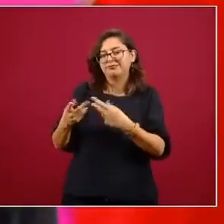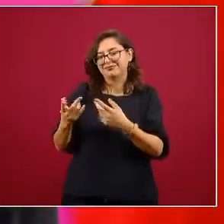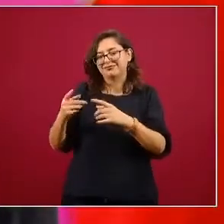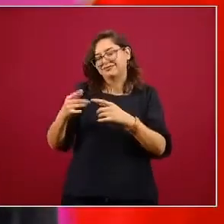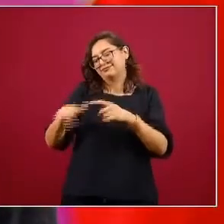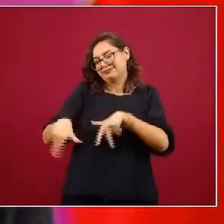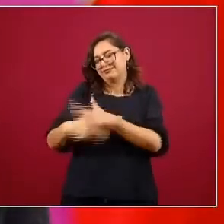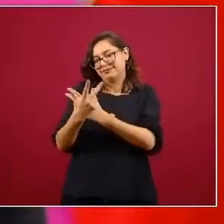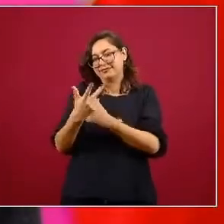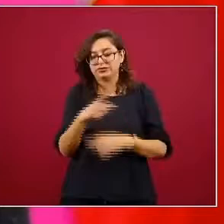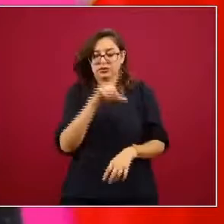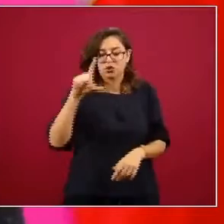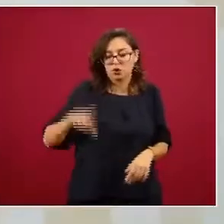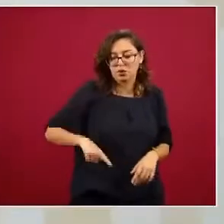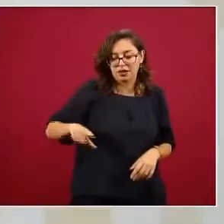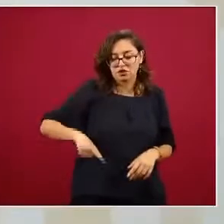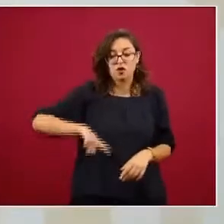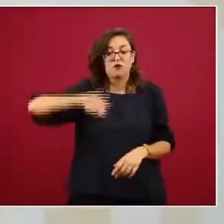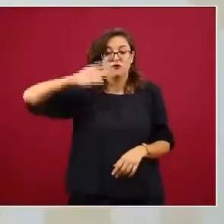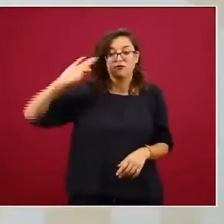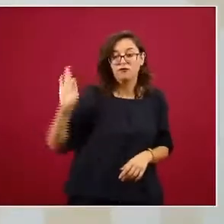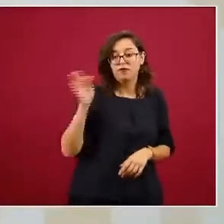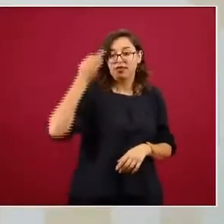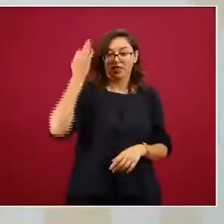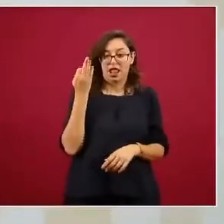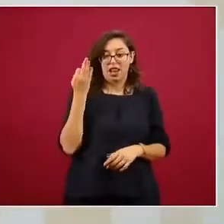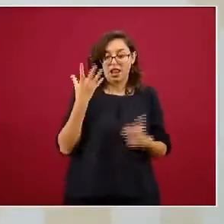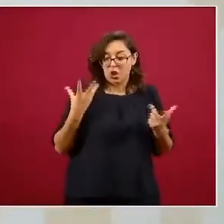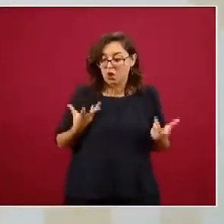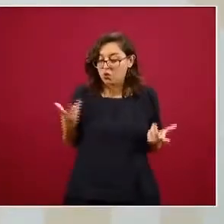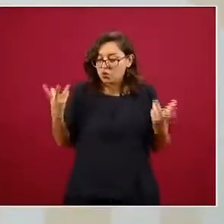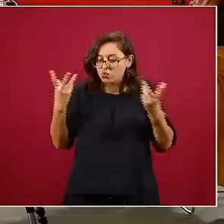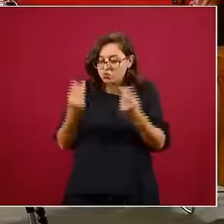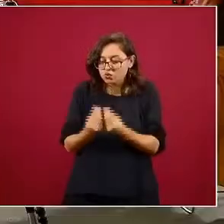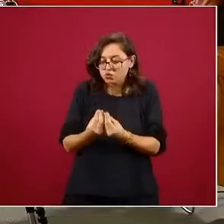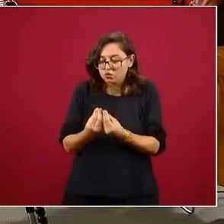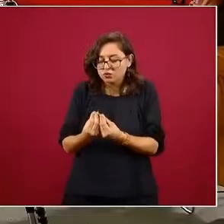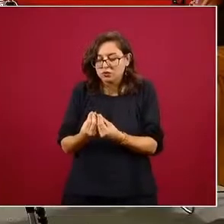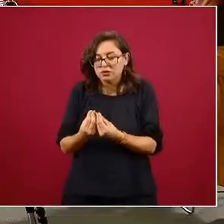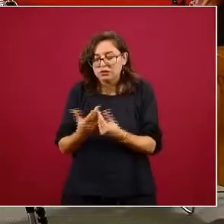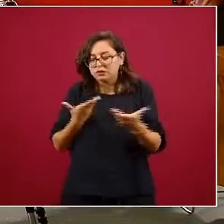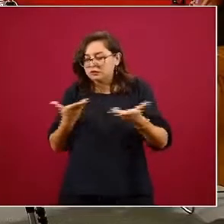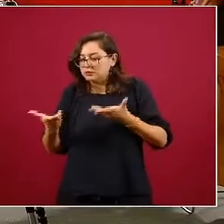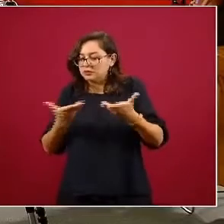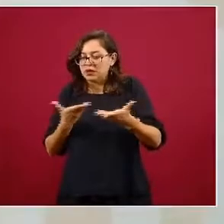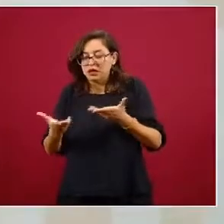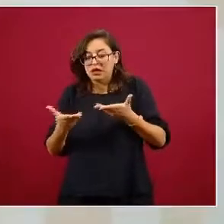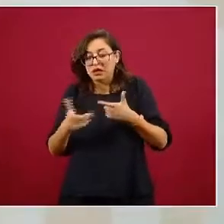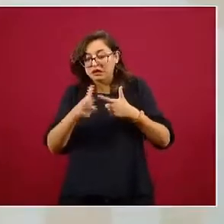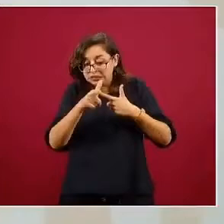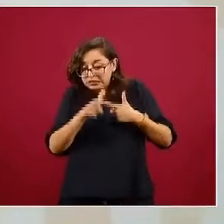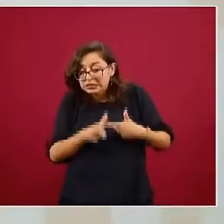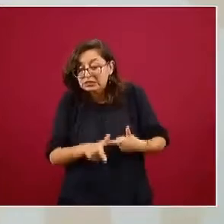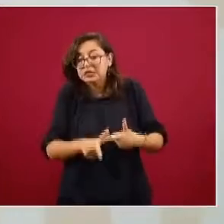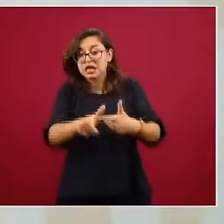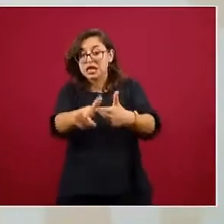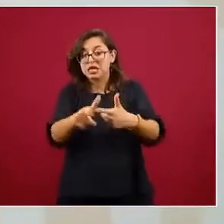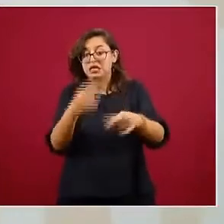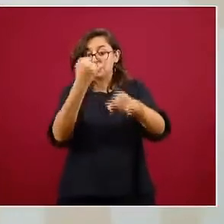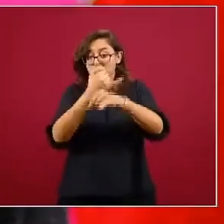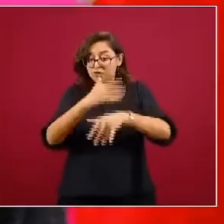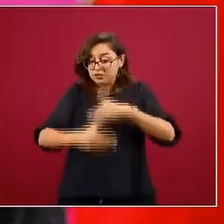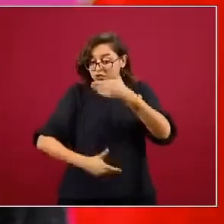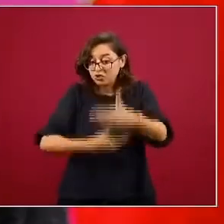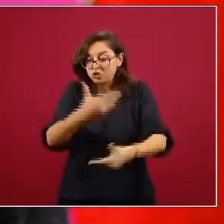el gobierno federal en conjunto, que teníamos que dar 2 salidas para seguir procesando